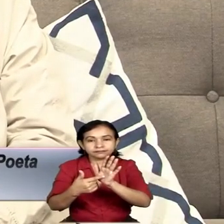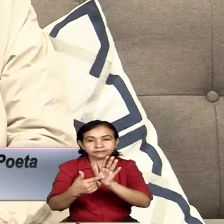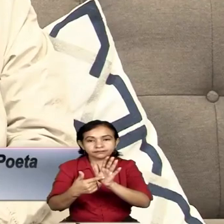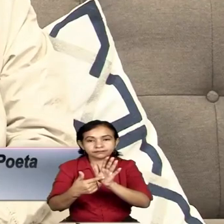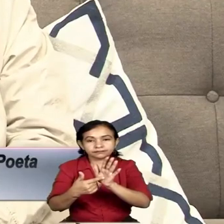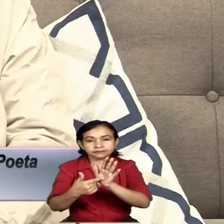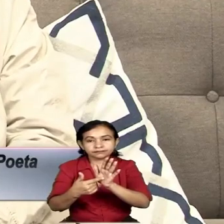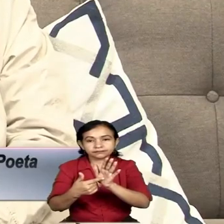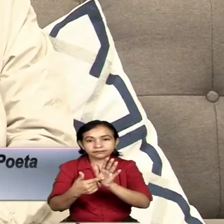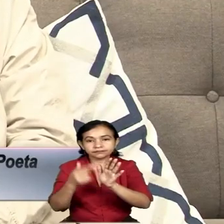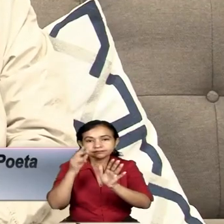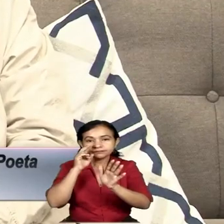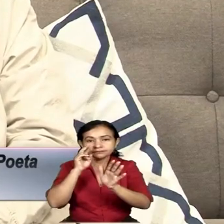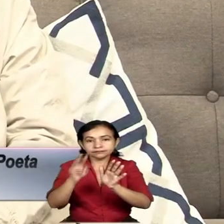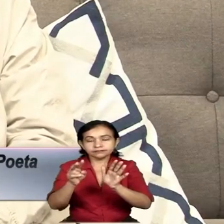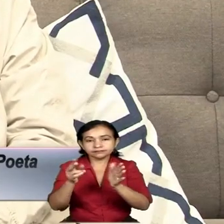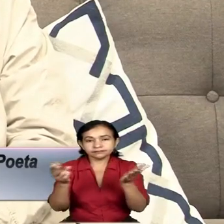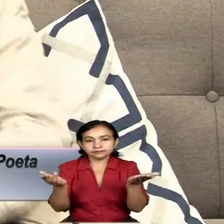lo vimos